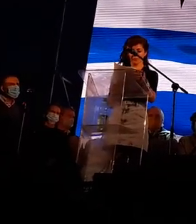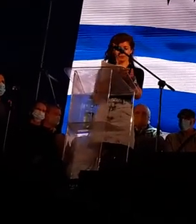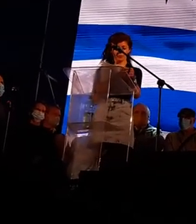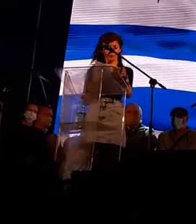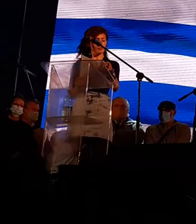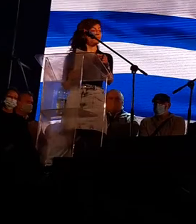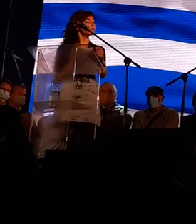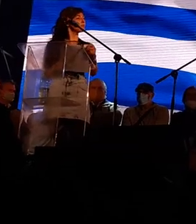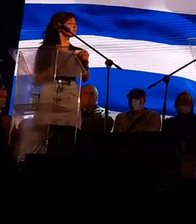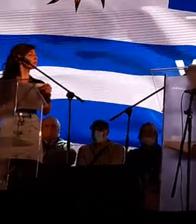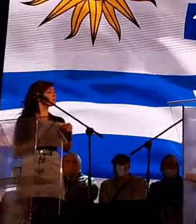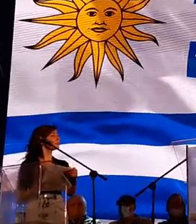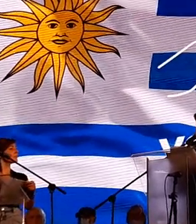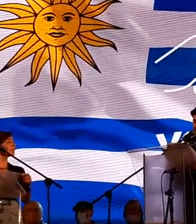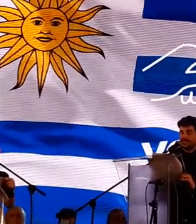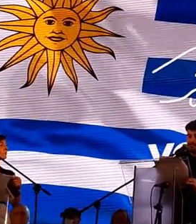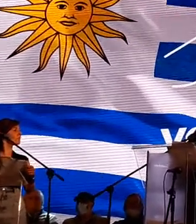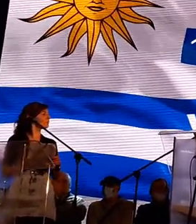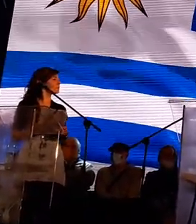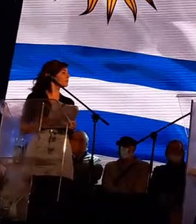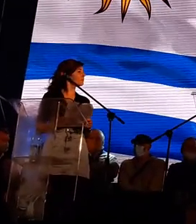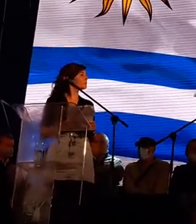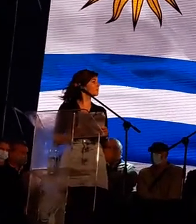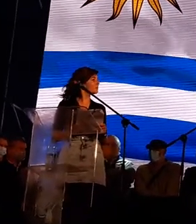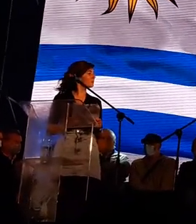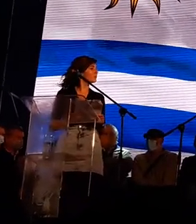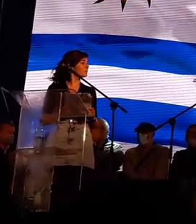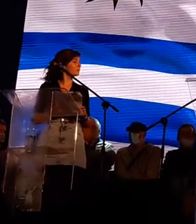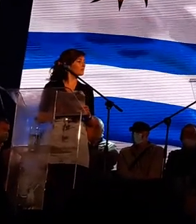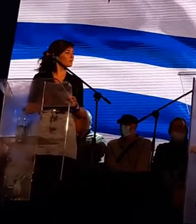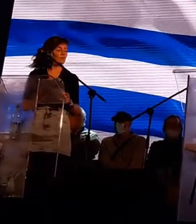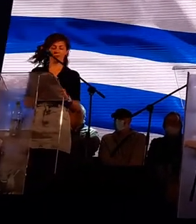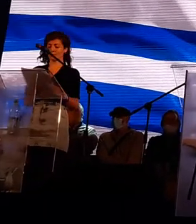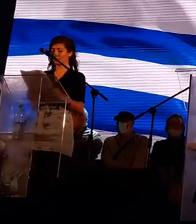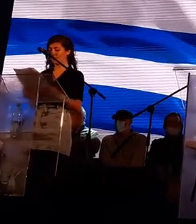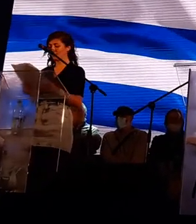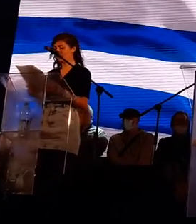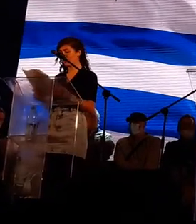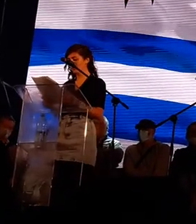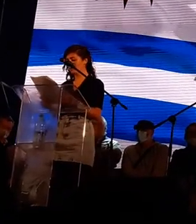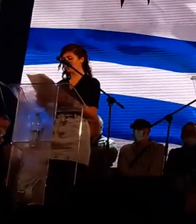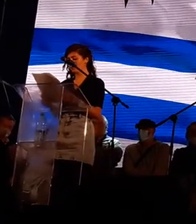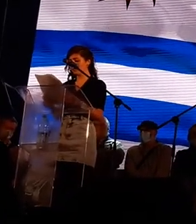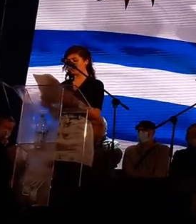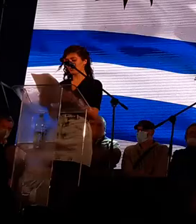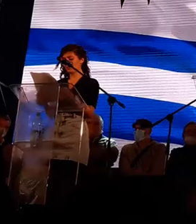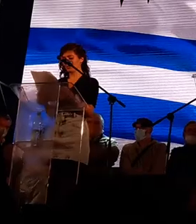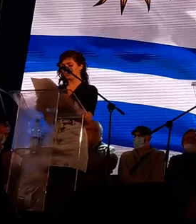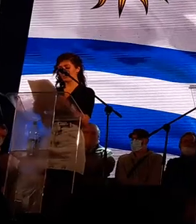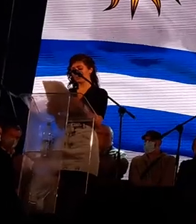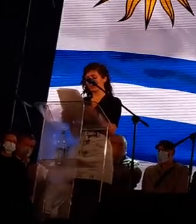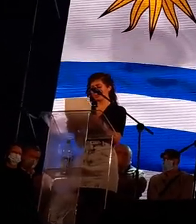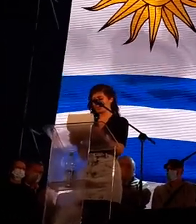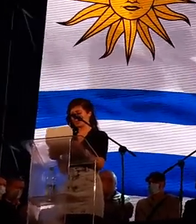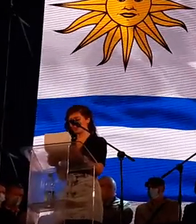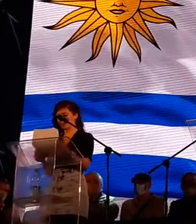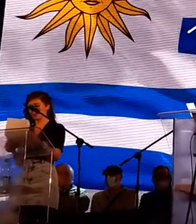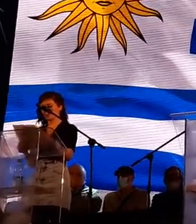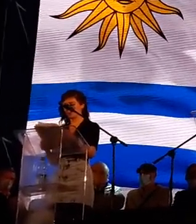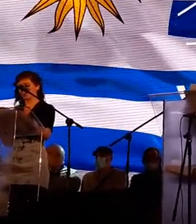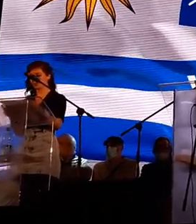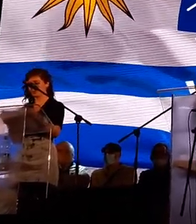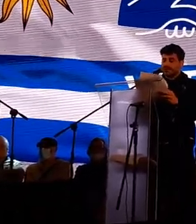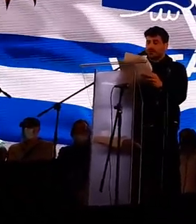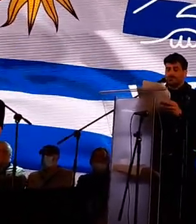Hemos visto el notorio incremento del desempleo y la pobreza, la proliferación de las ollas populares ante la imposibilidad de muchas